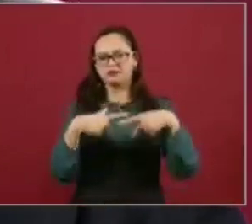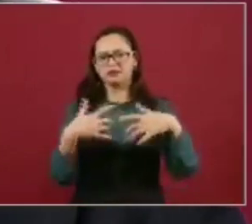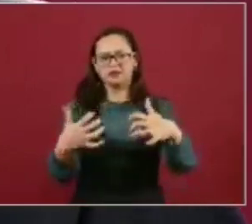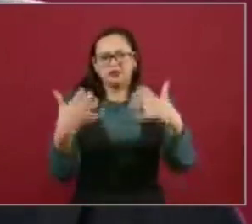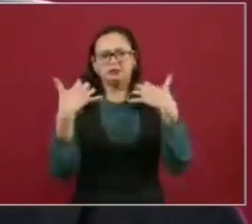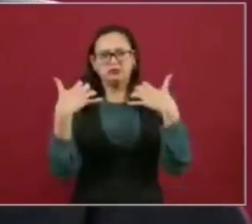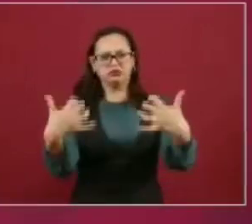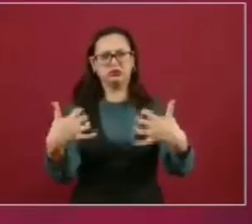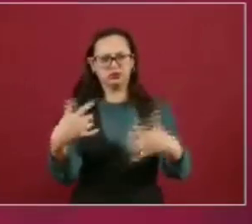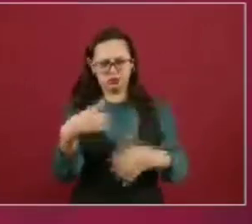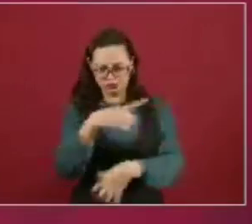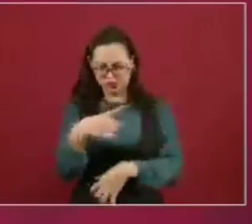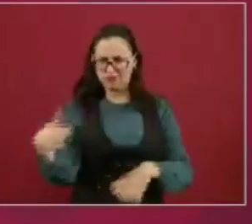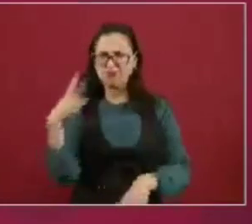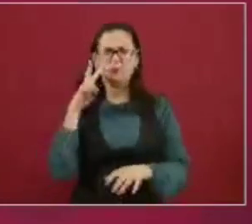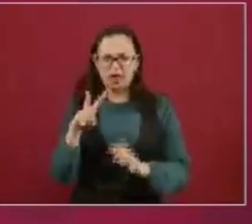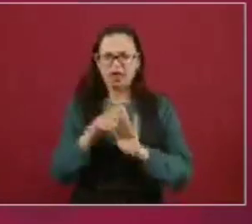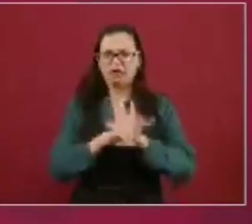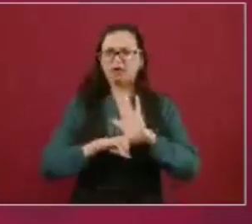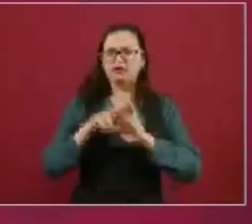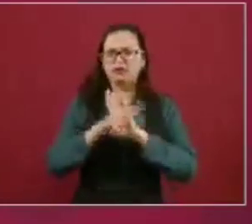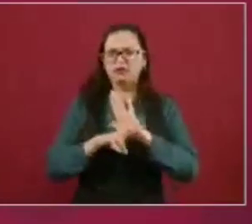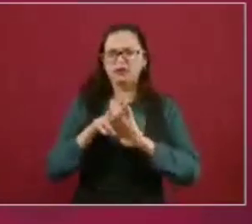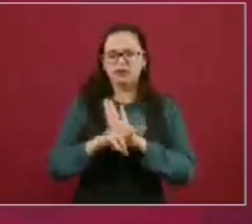Ahí está el video. Entonces,